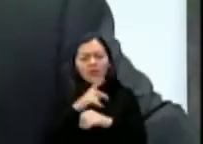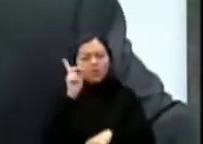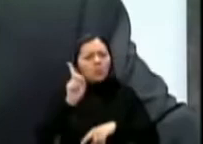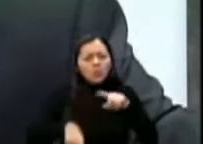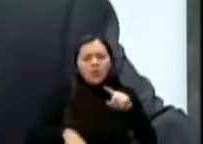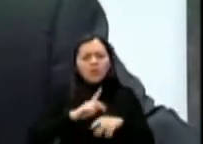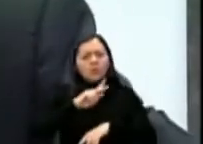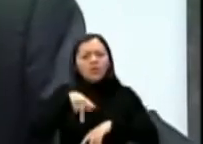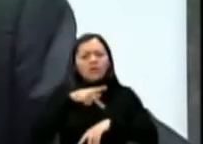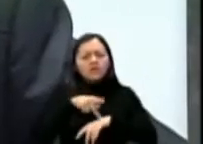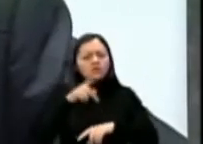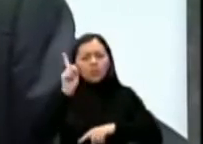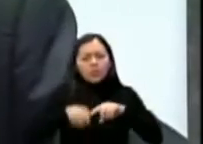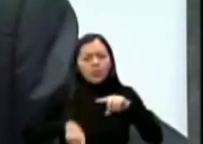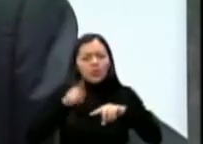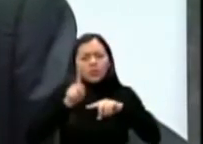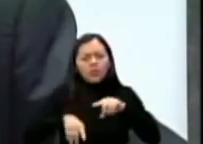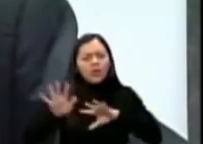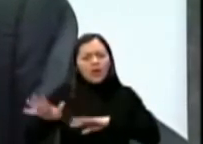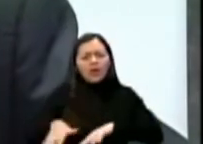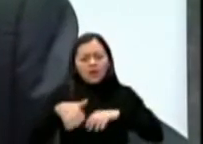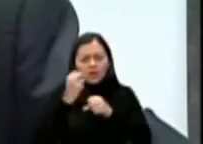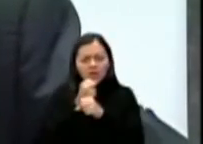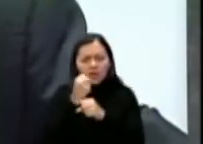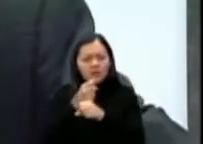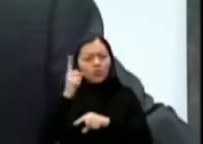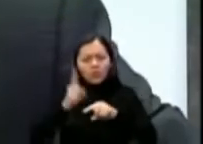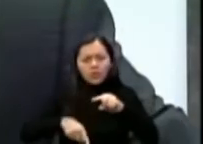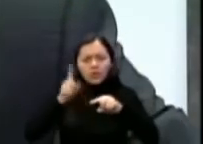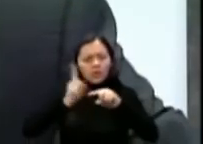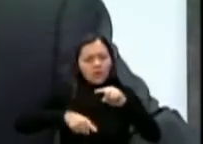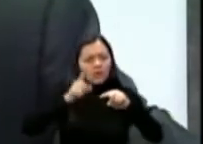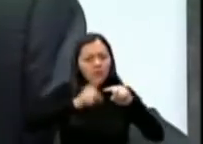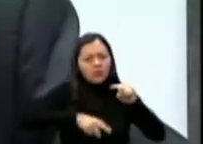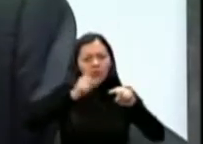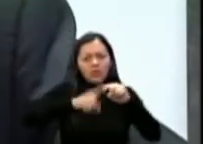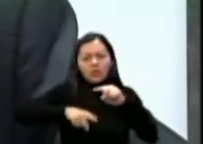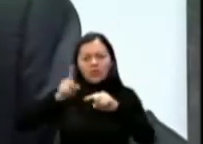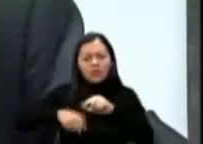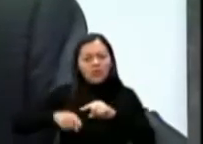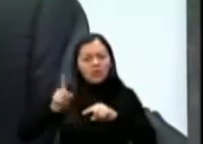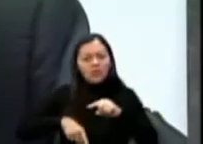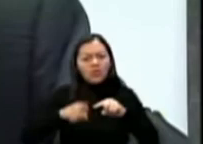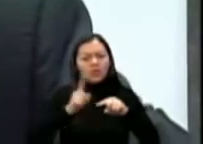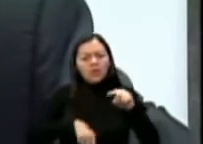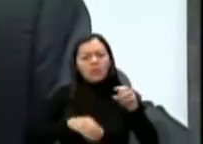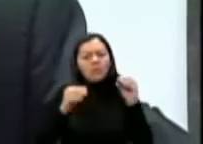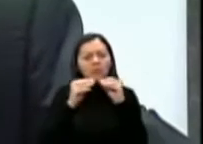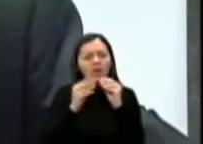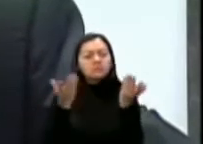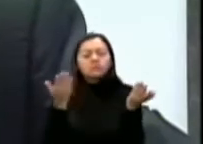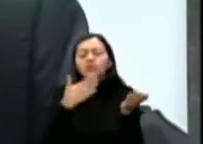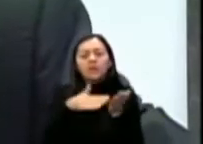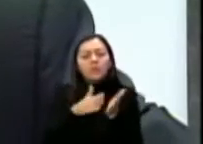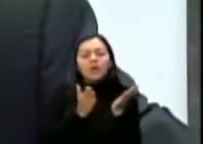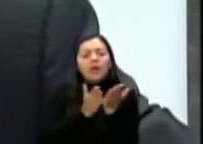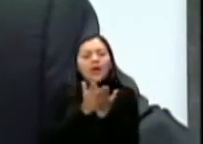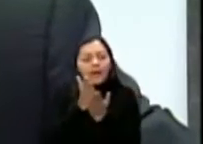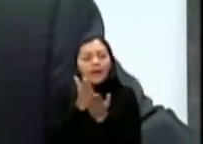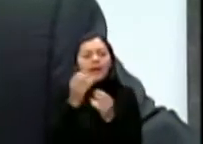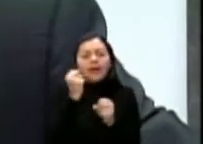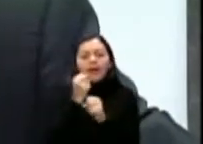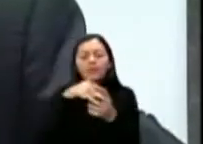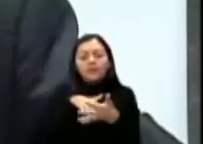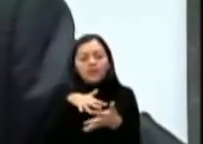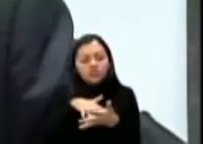pueden ser ingenieros agrícolas para que trabaje en la tierra no pueden ser parte de esas nuevas carreras como agroindustria para generar no